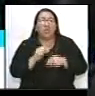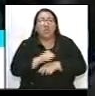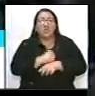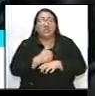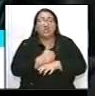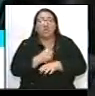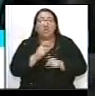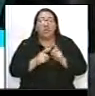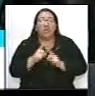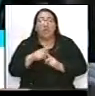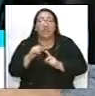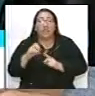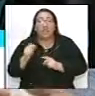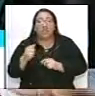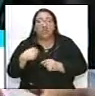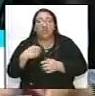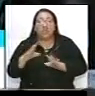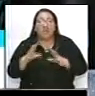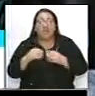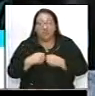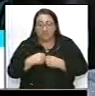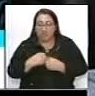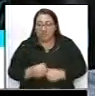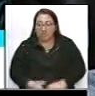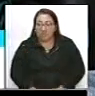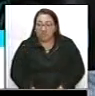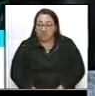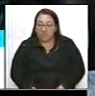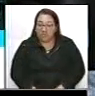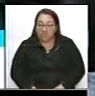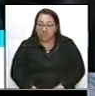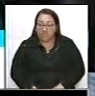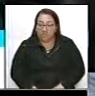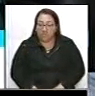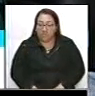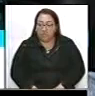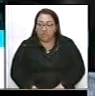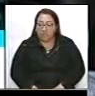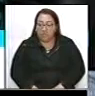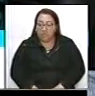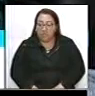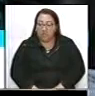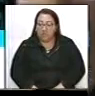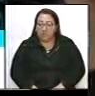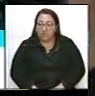o algún técnico me aceptaron que ellos habían realizado el informe.